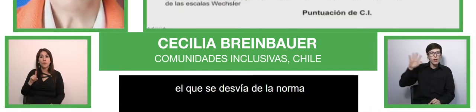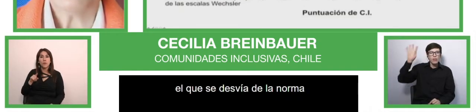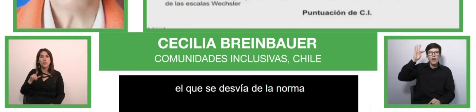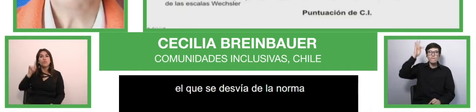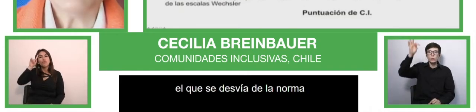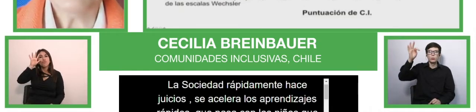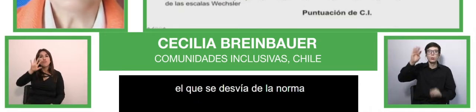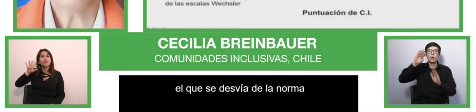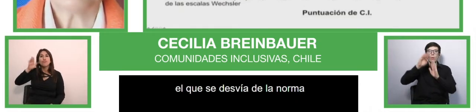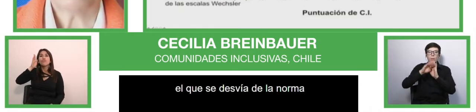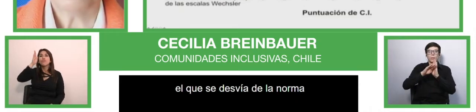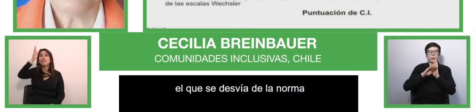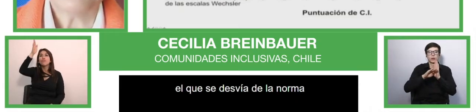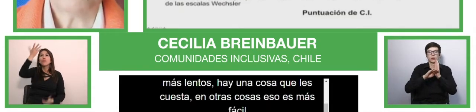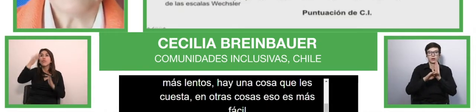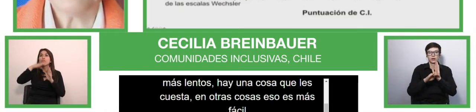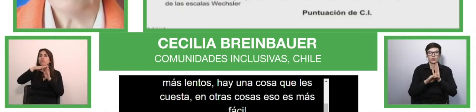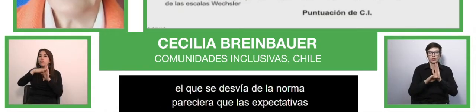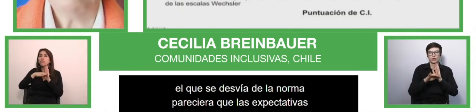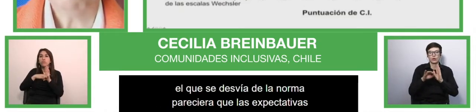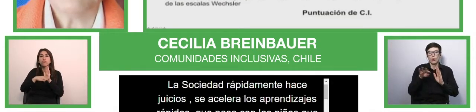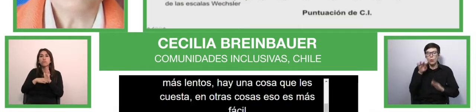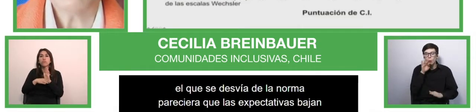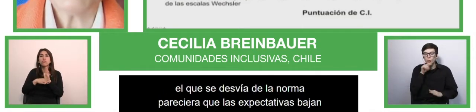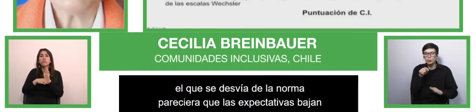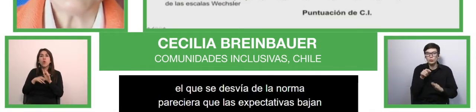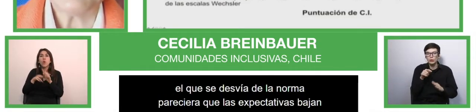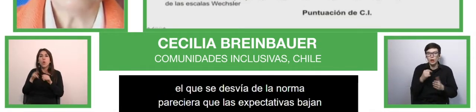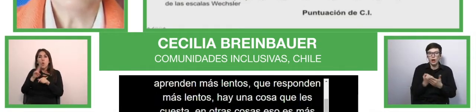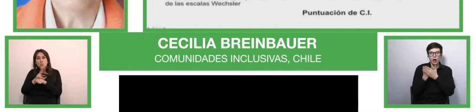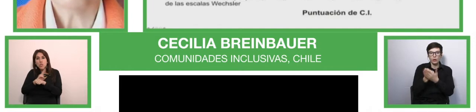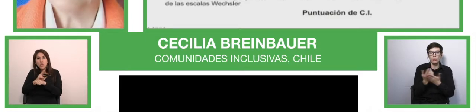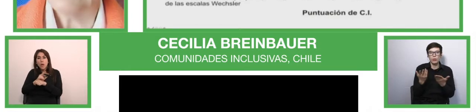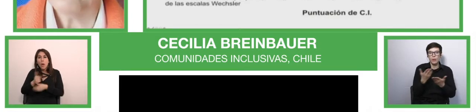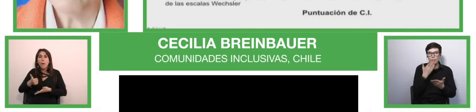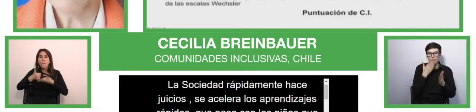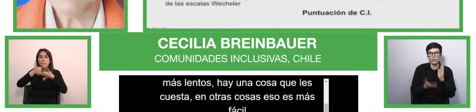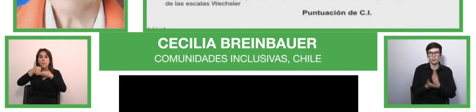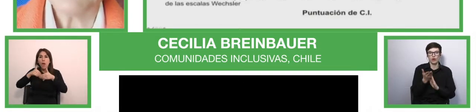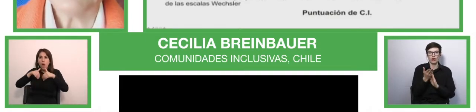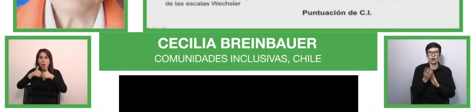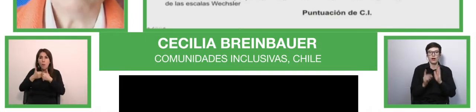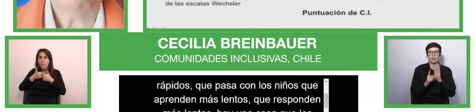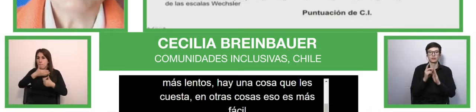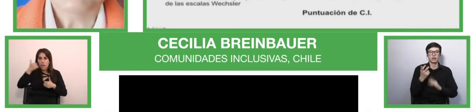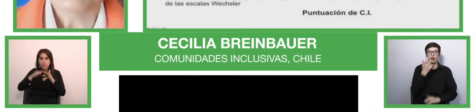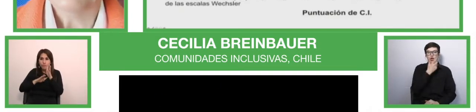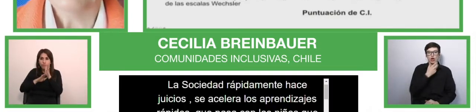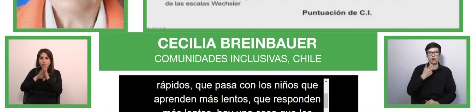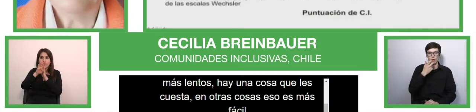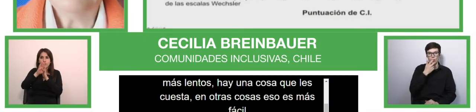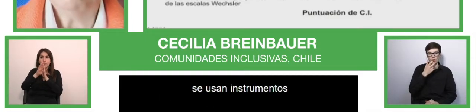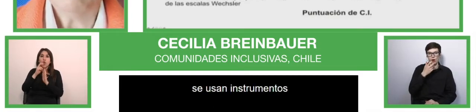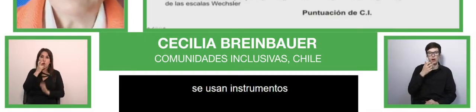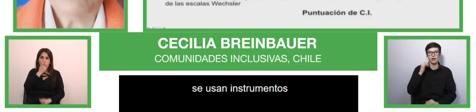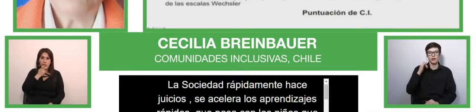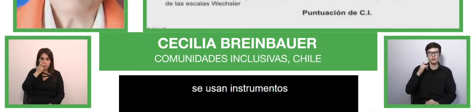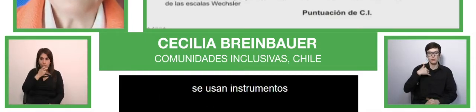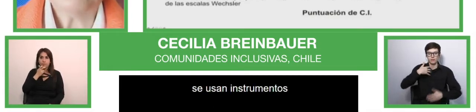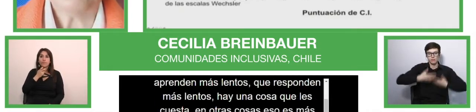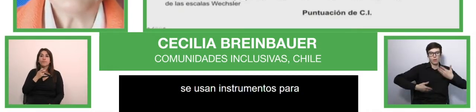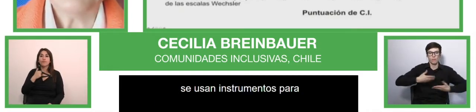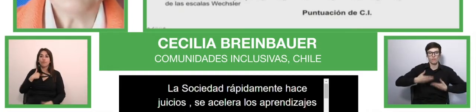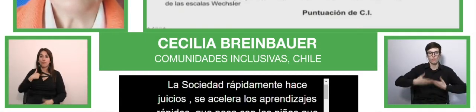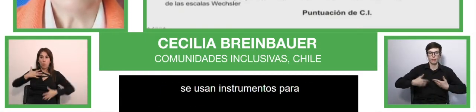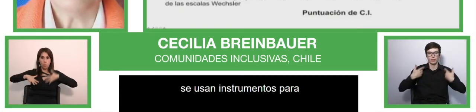instrumentos para comparar el desarrollo del lenguaje oral y la motricidad con la norma espera para nada desde el